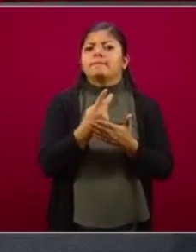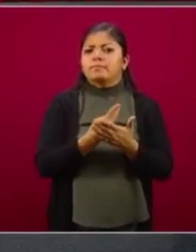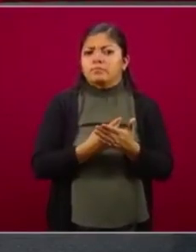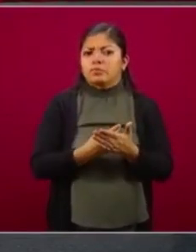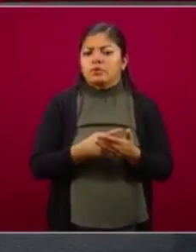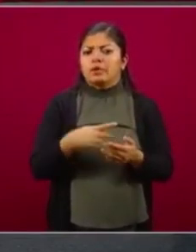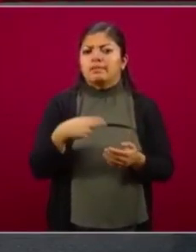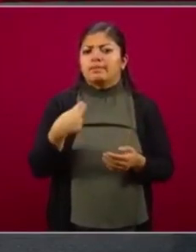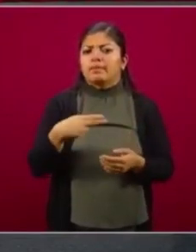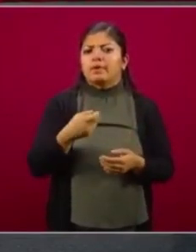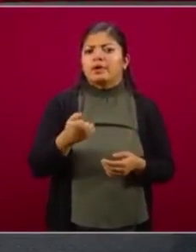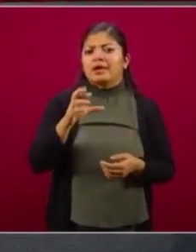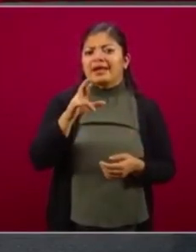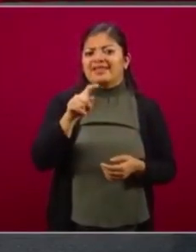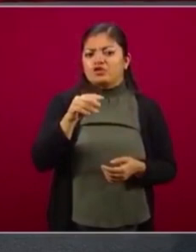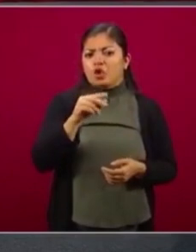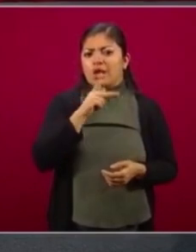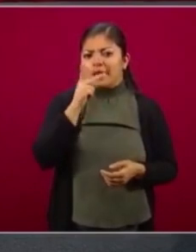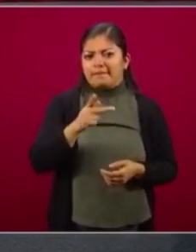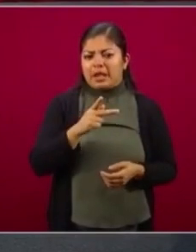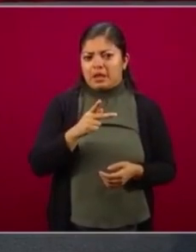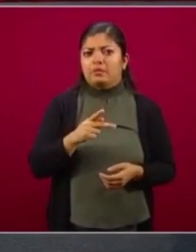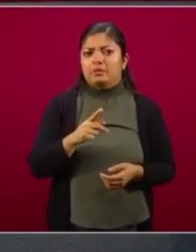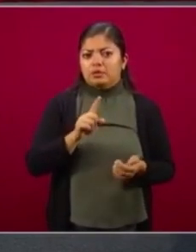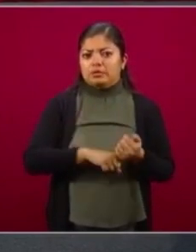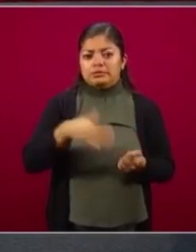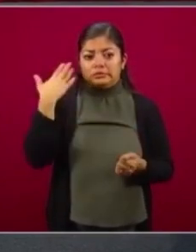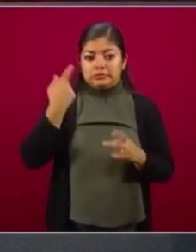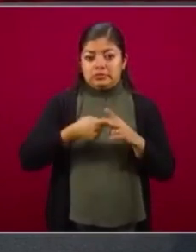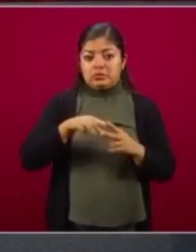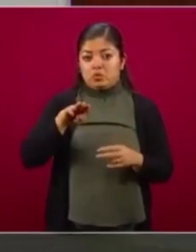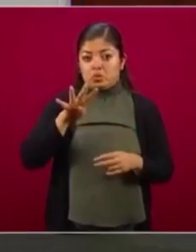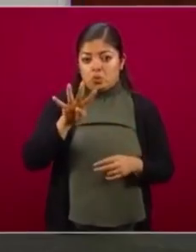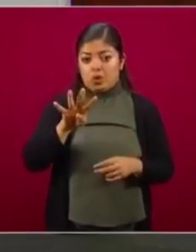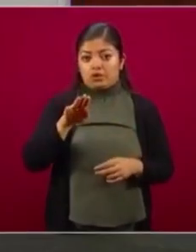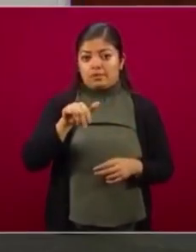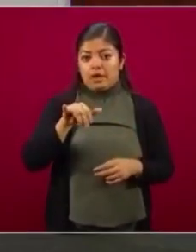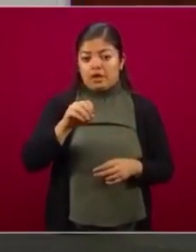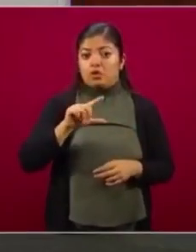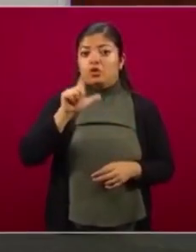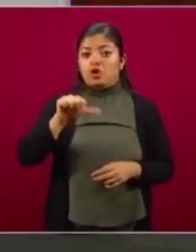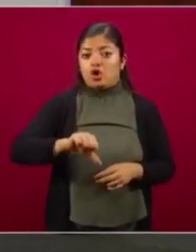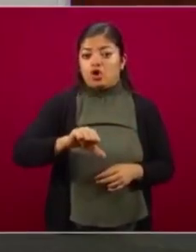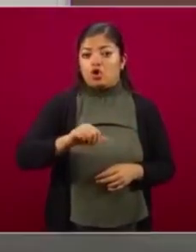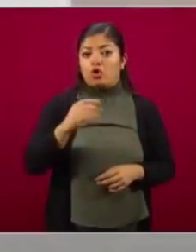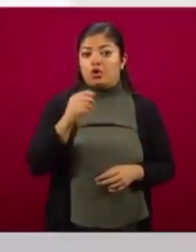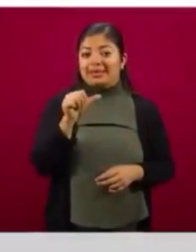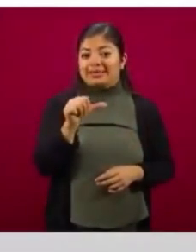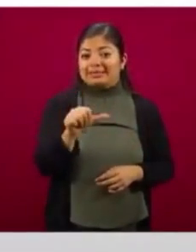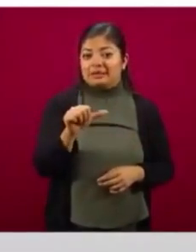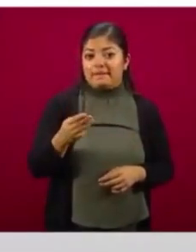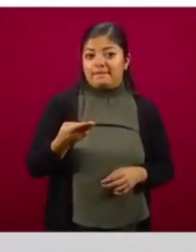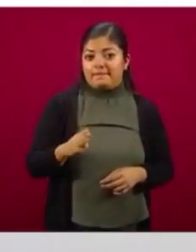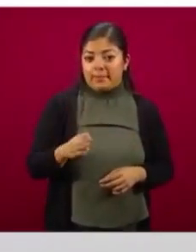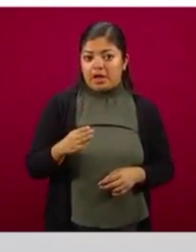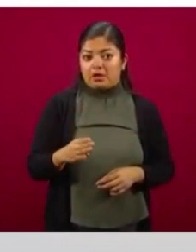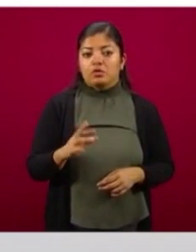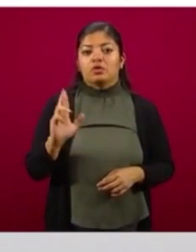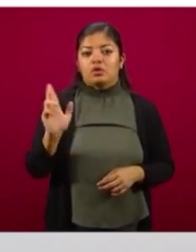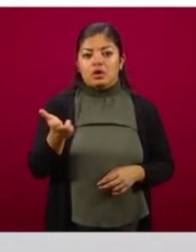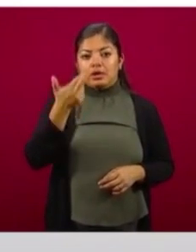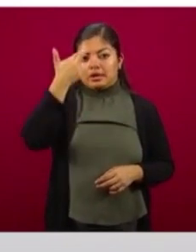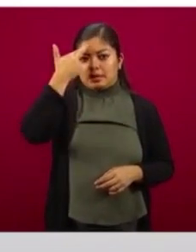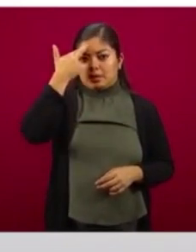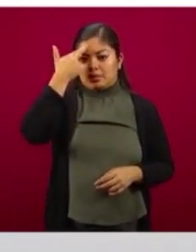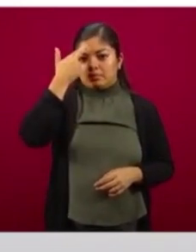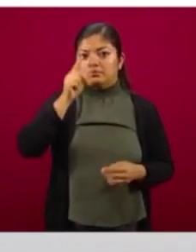y hoy 16 de mayo? Recuerden que estos datos que estamos presentando, y a partir de esta semana